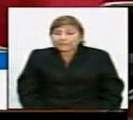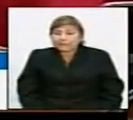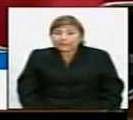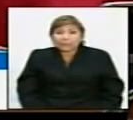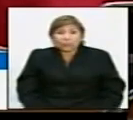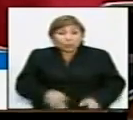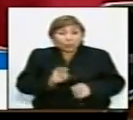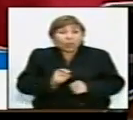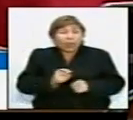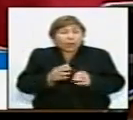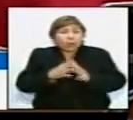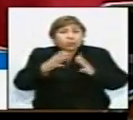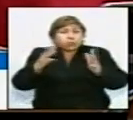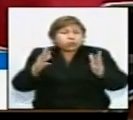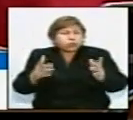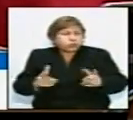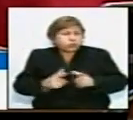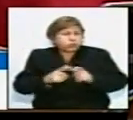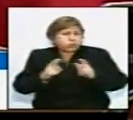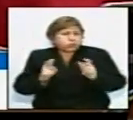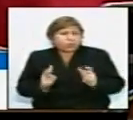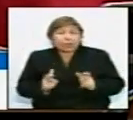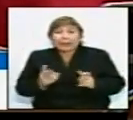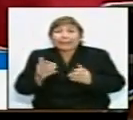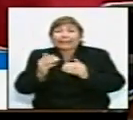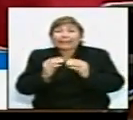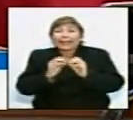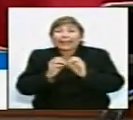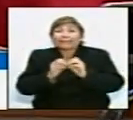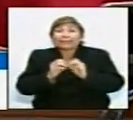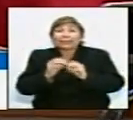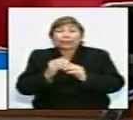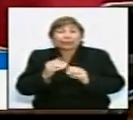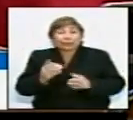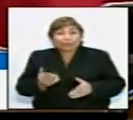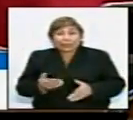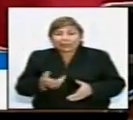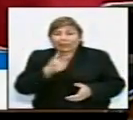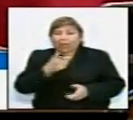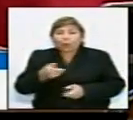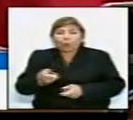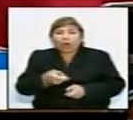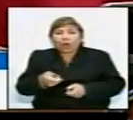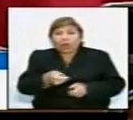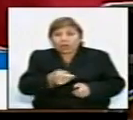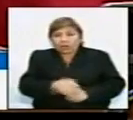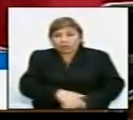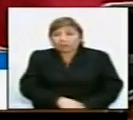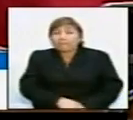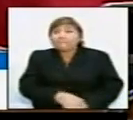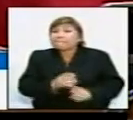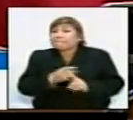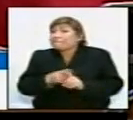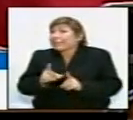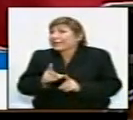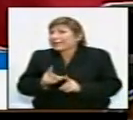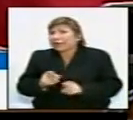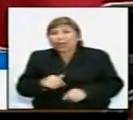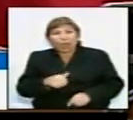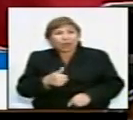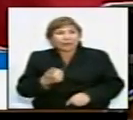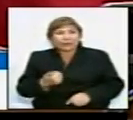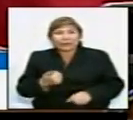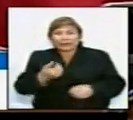un área muy grande, digamos, para el tema de infraestructura, de riego. Pero los otros servicios